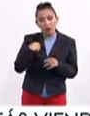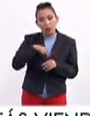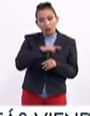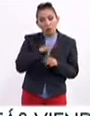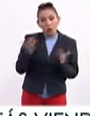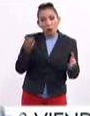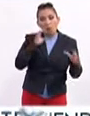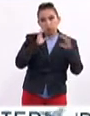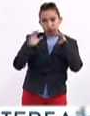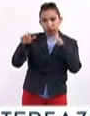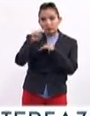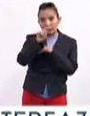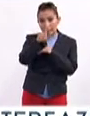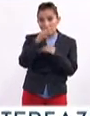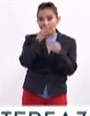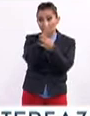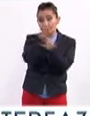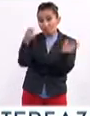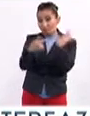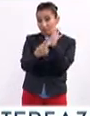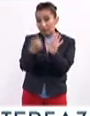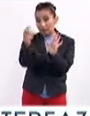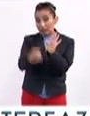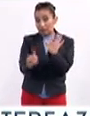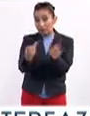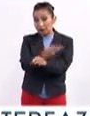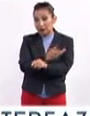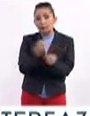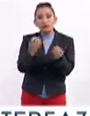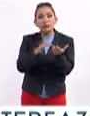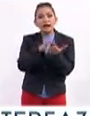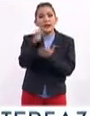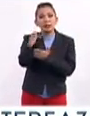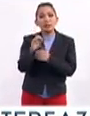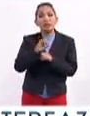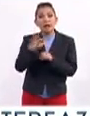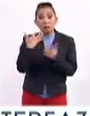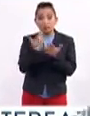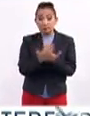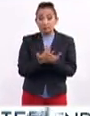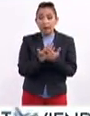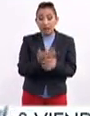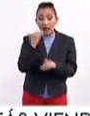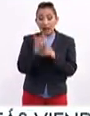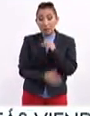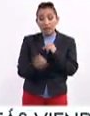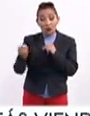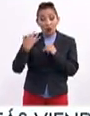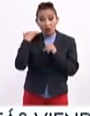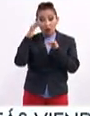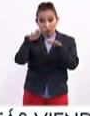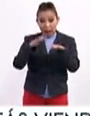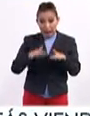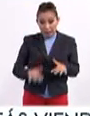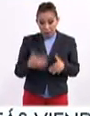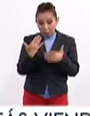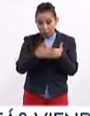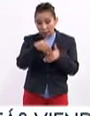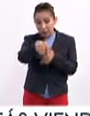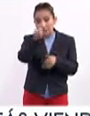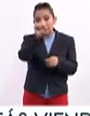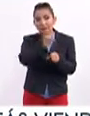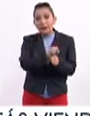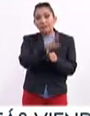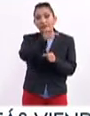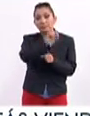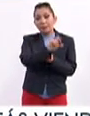como medios de comunicación informar y dar a conocer lo que se está sucediendo. Le agradezco mucho y por supuesto lo esperamos terminando este congreso la semana